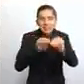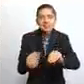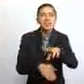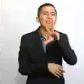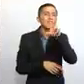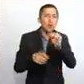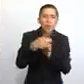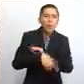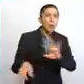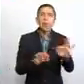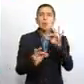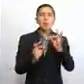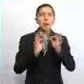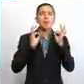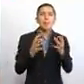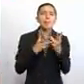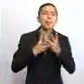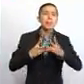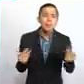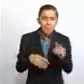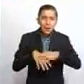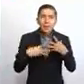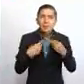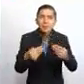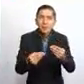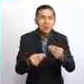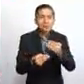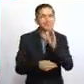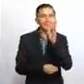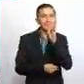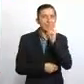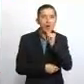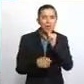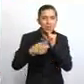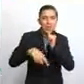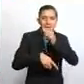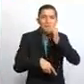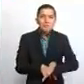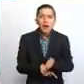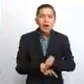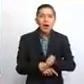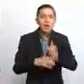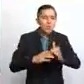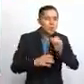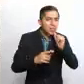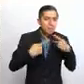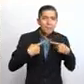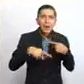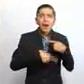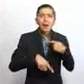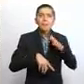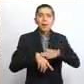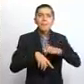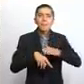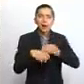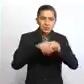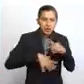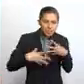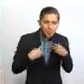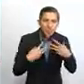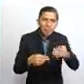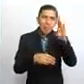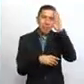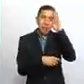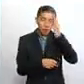prevención de contagios. No podemos permitir que un descuido personal se convierta en una tragedia social.